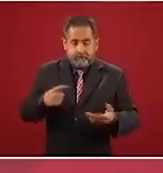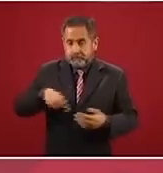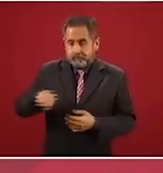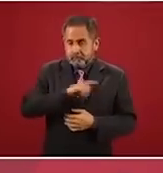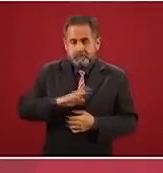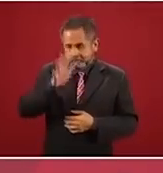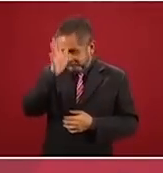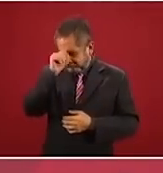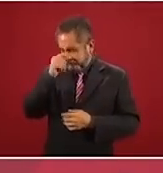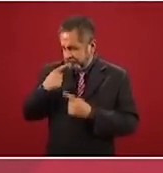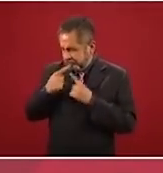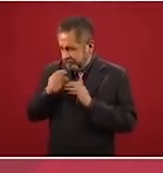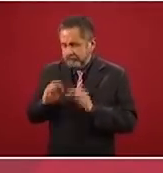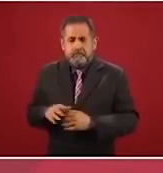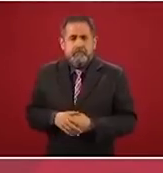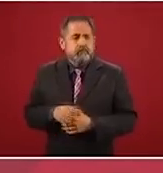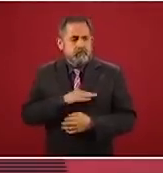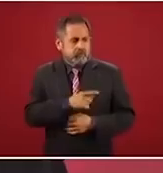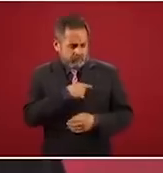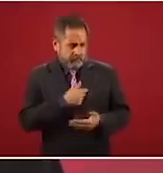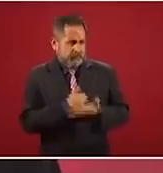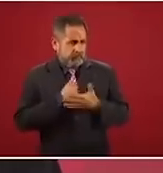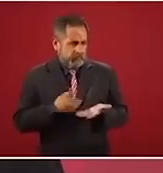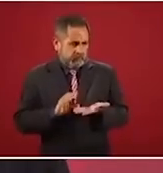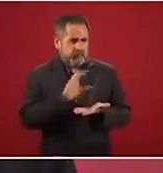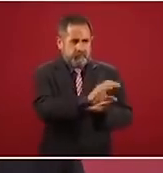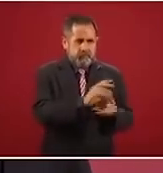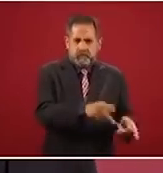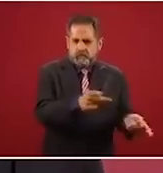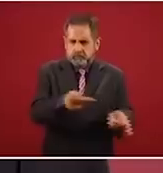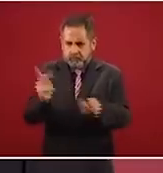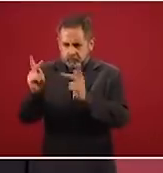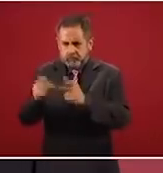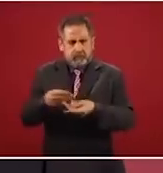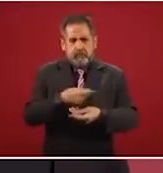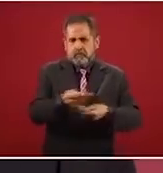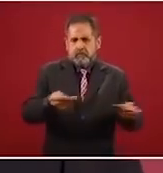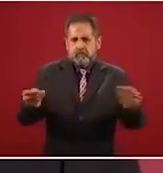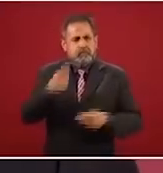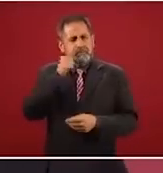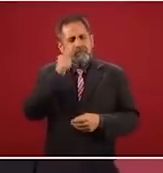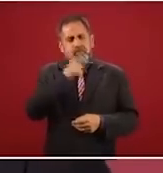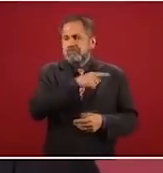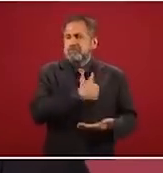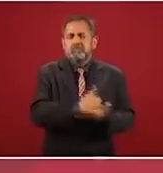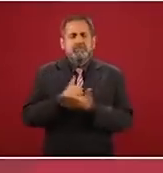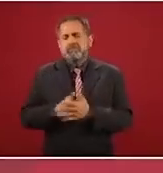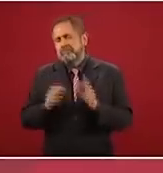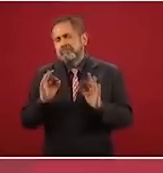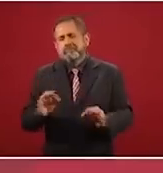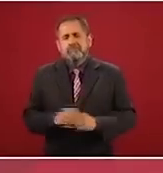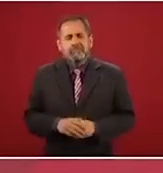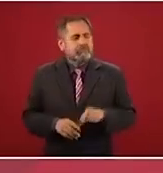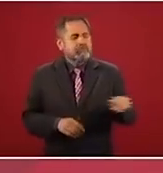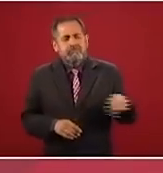convenido en que nos pueden ayudar los empresarios, que siempre nos ayudan,